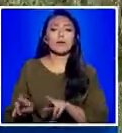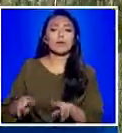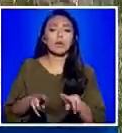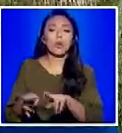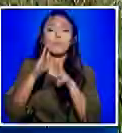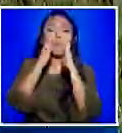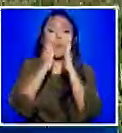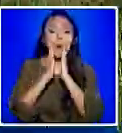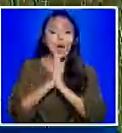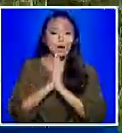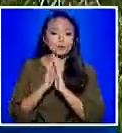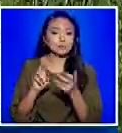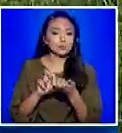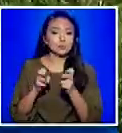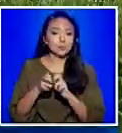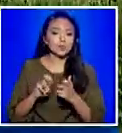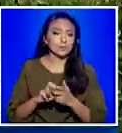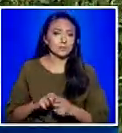Monjas.